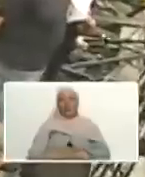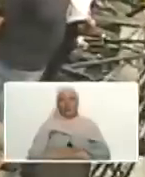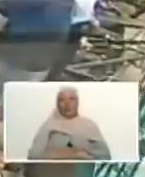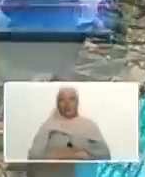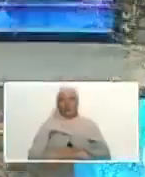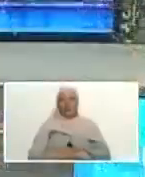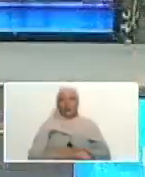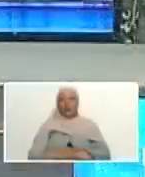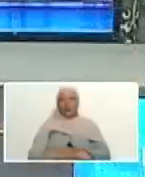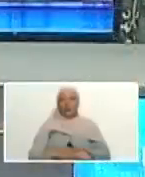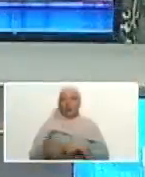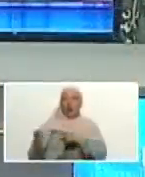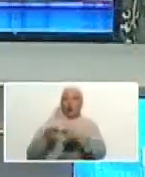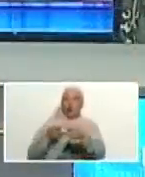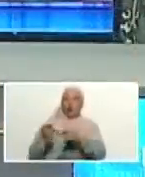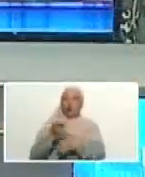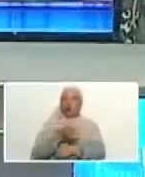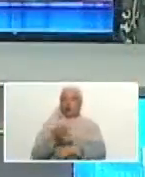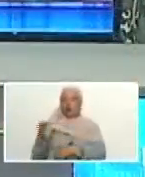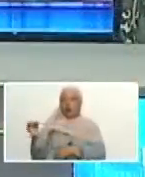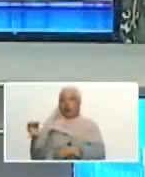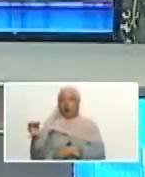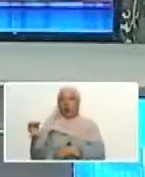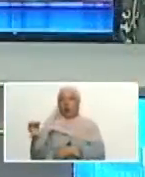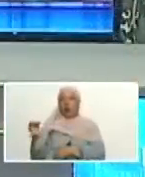Tiene que haber una coordinación perfecta.